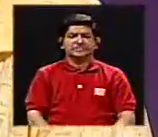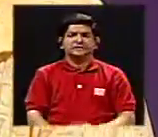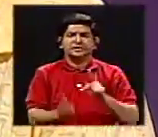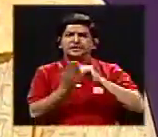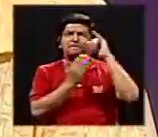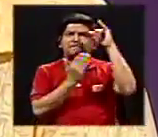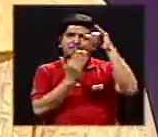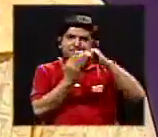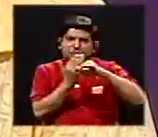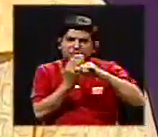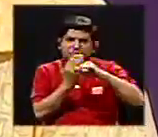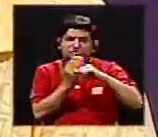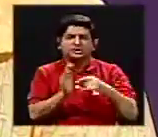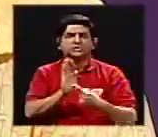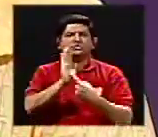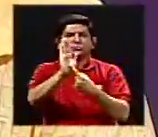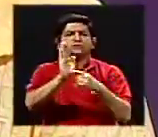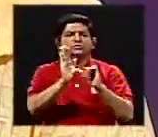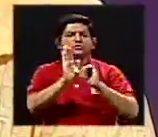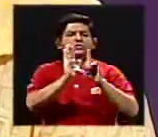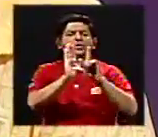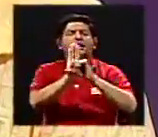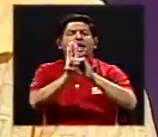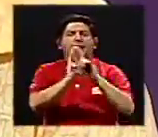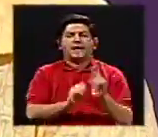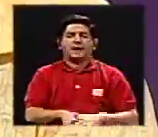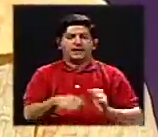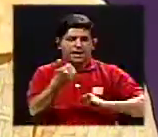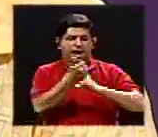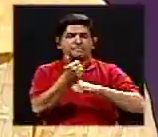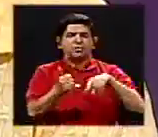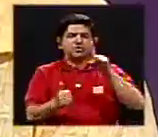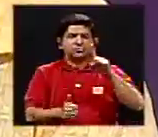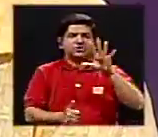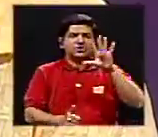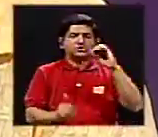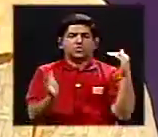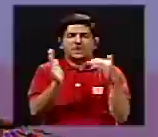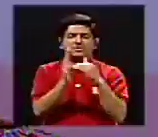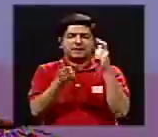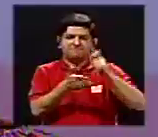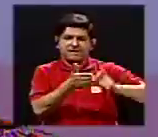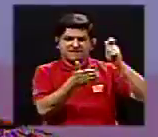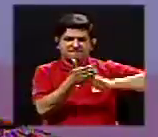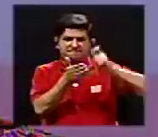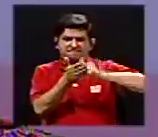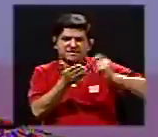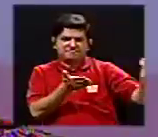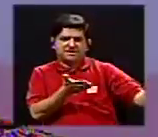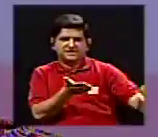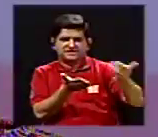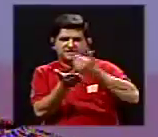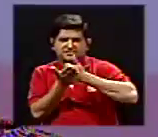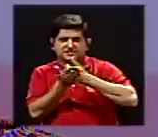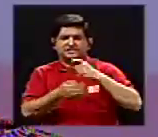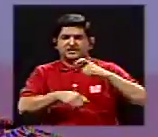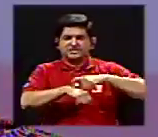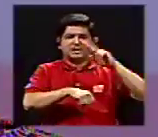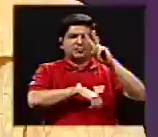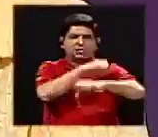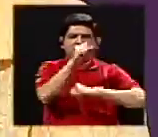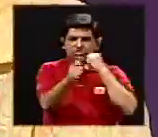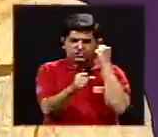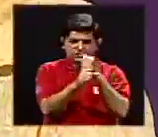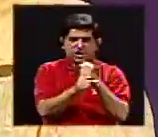el proyecto se presentó a la Asamblea Legislativa con el respaldo de 150.000 firmas que fueron recolectadas en un periodo de